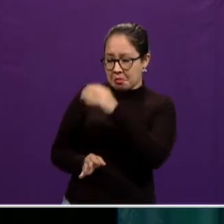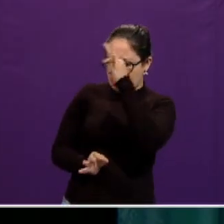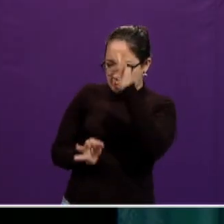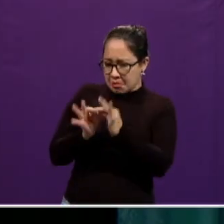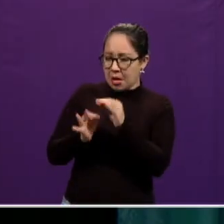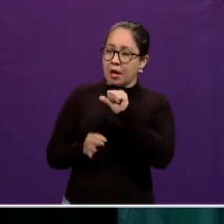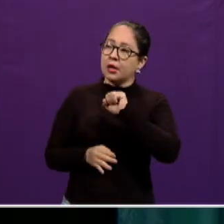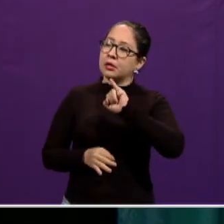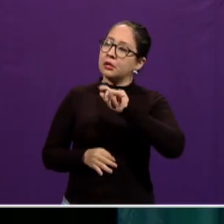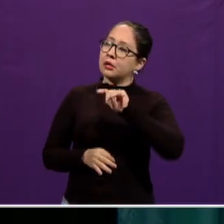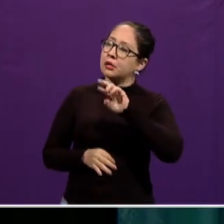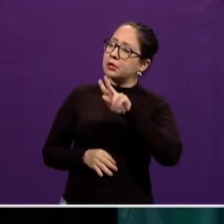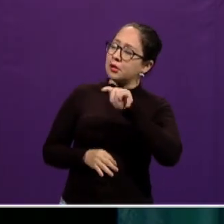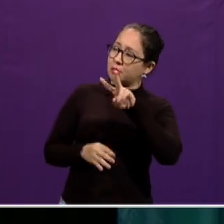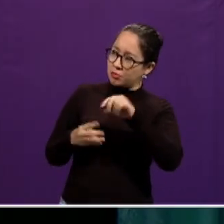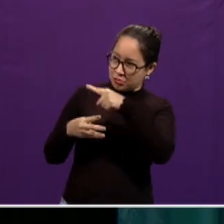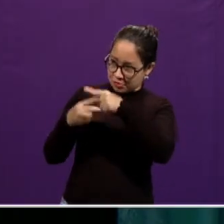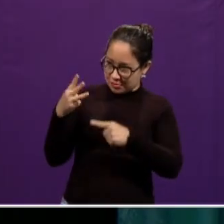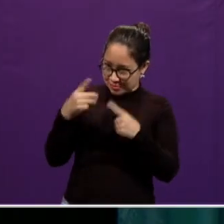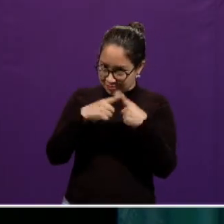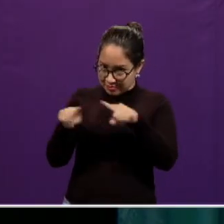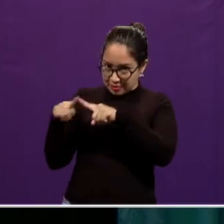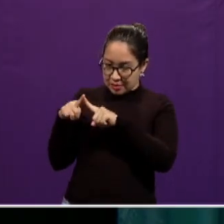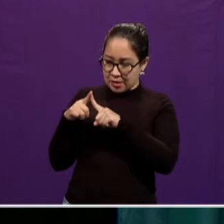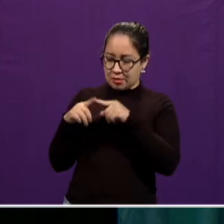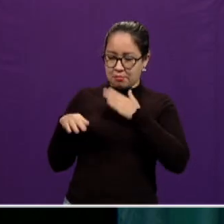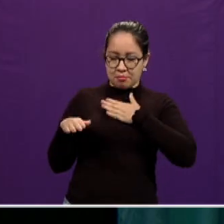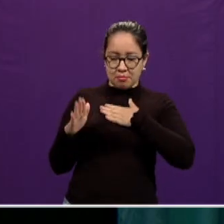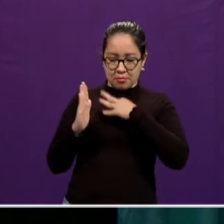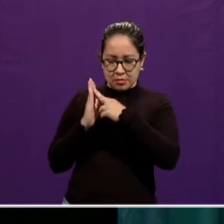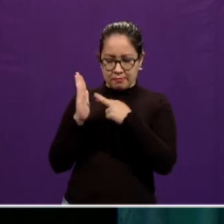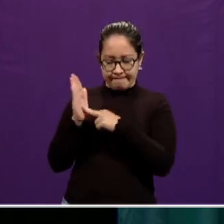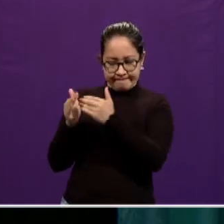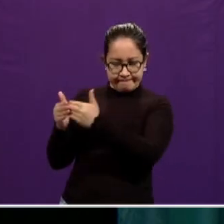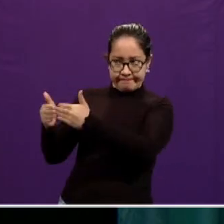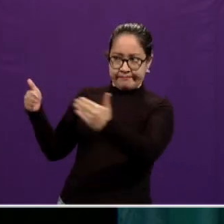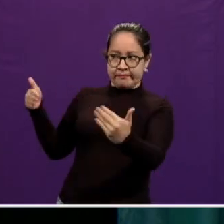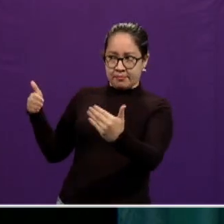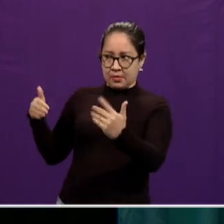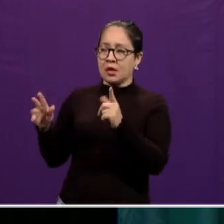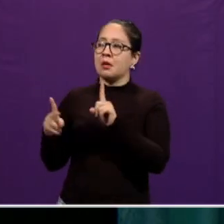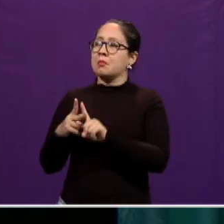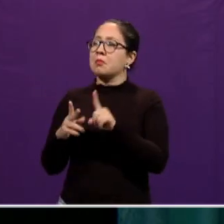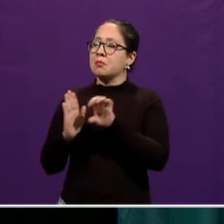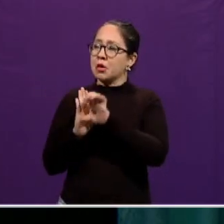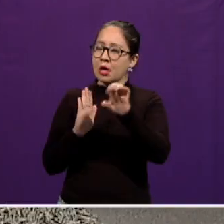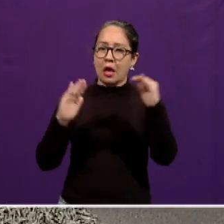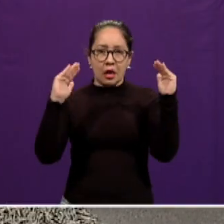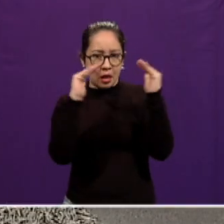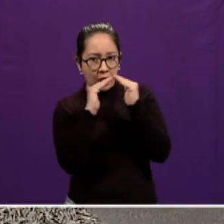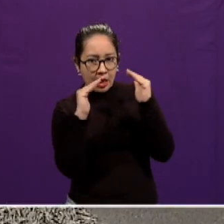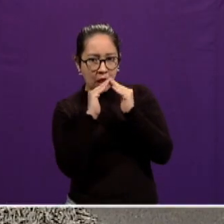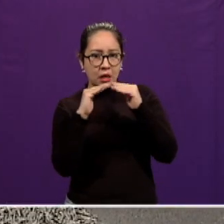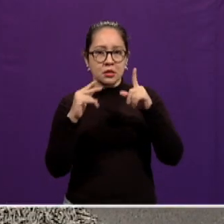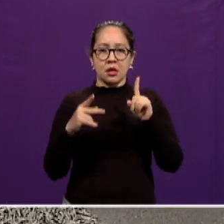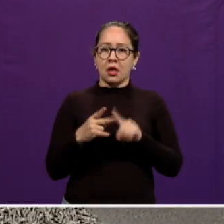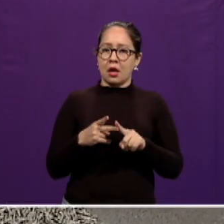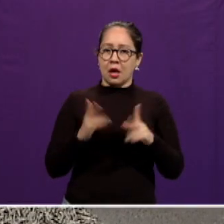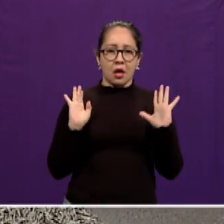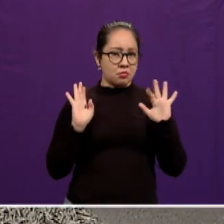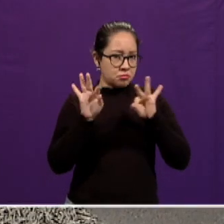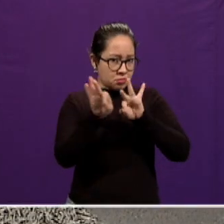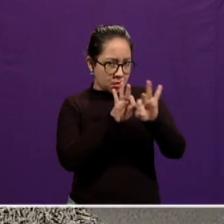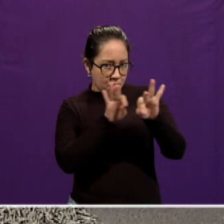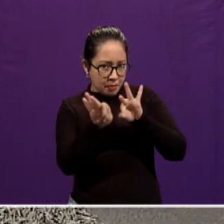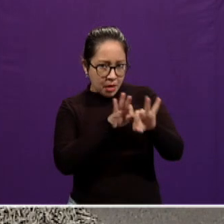pues obviamente voy a poder establecer un límite de forma adecuada a los demás. En trabajo, casa, todo, todo, todo. Pero la